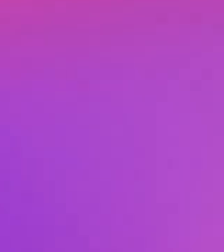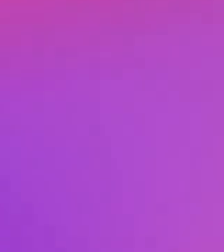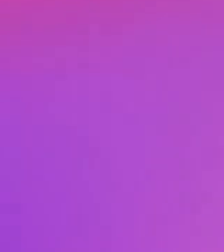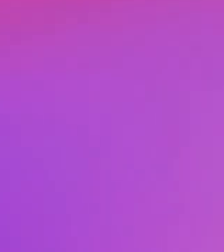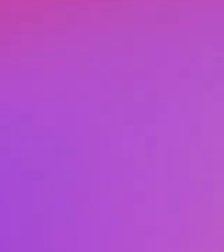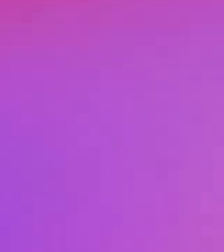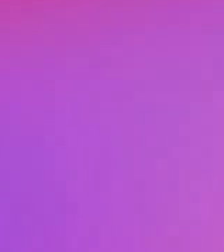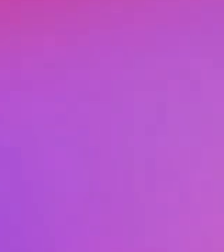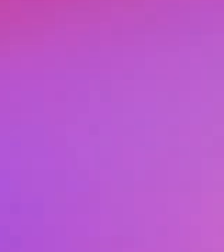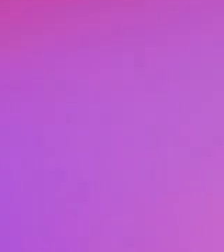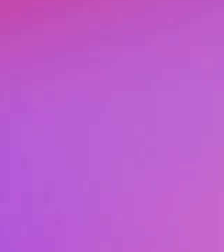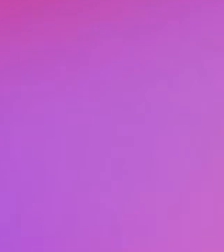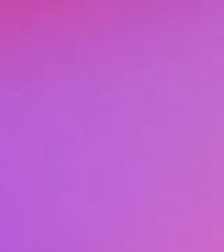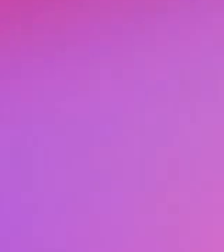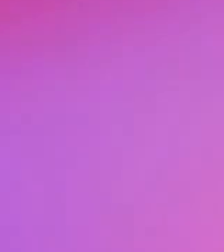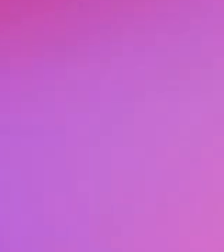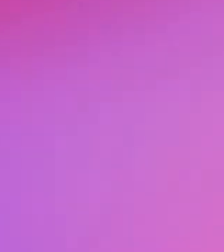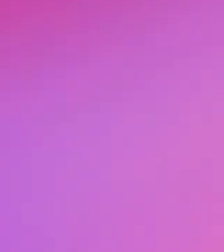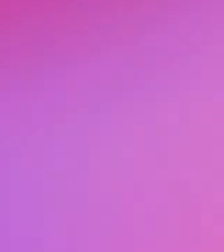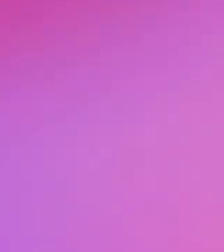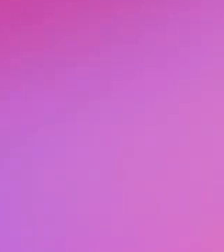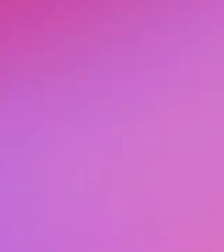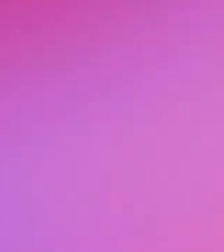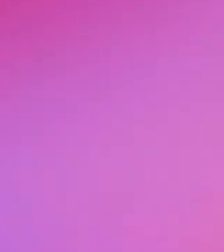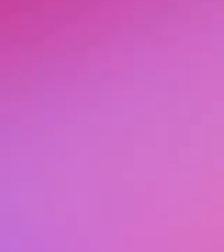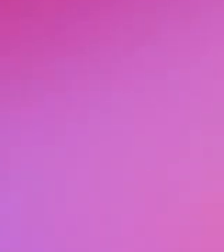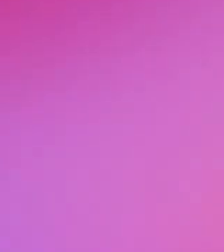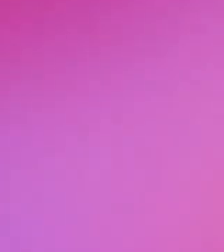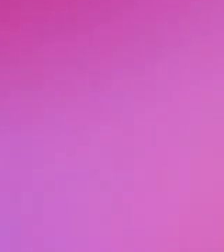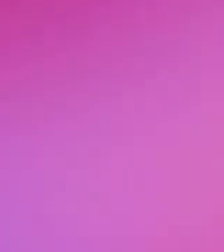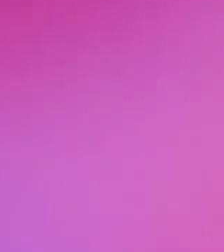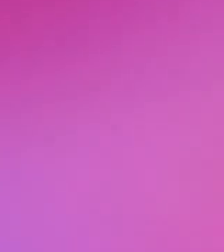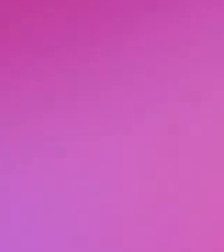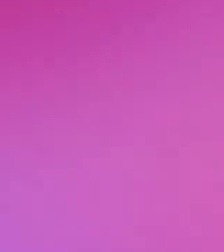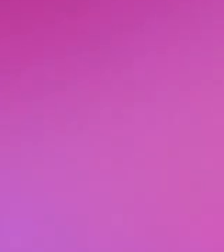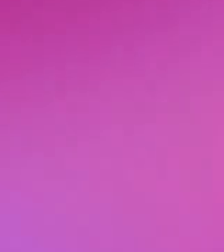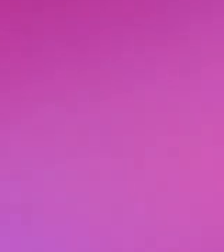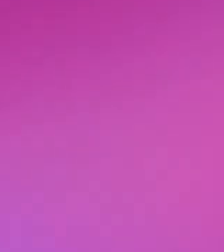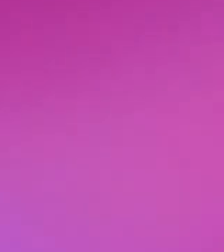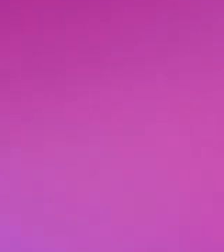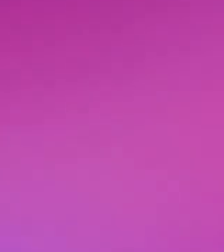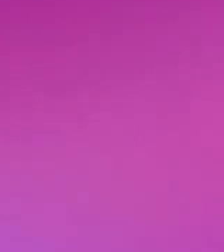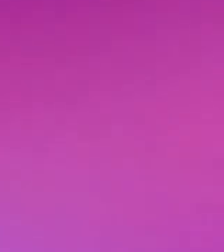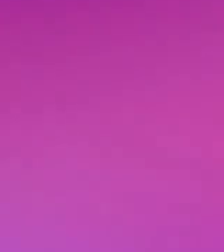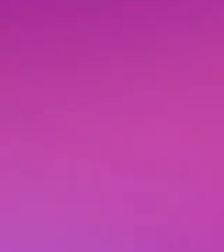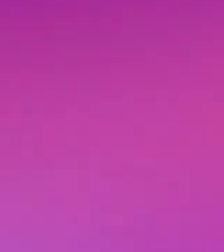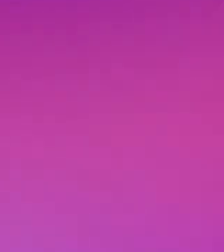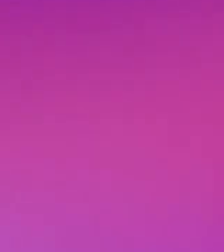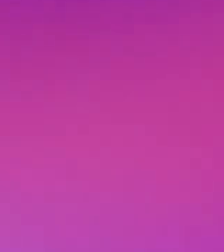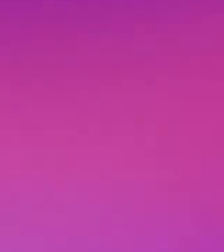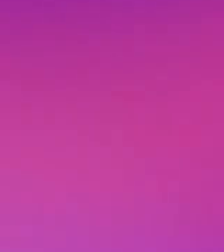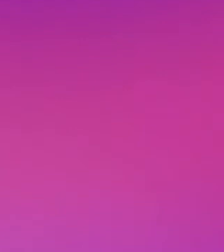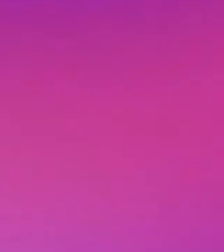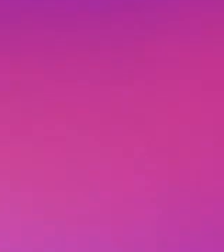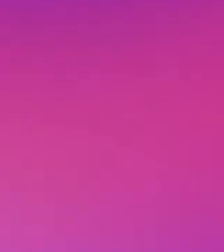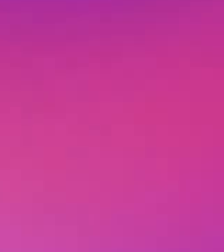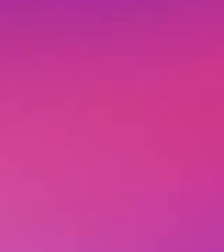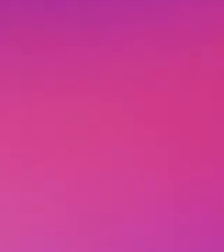Si requieres consultar los libros de texto en versión digital, recuerda que los puedes encontrar en la página